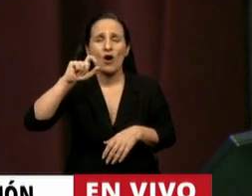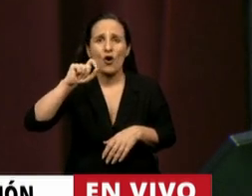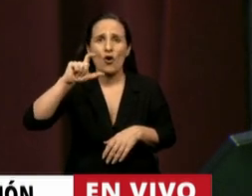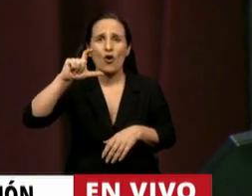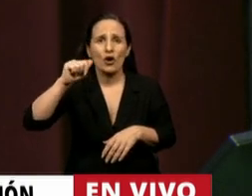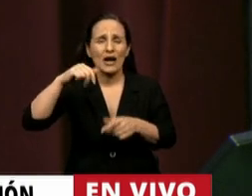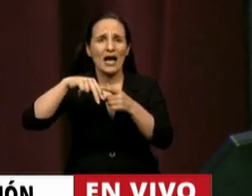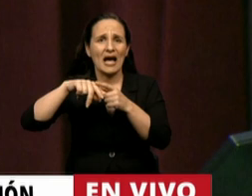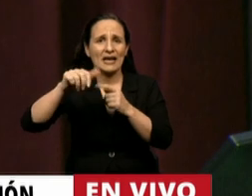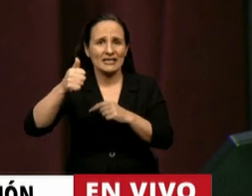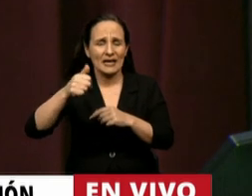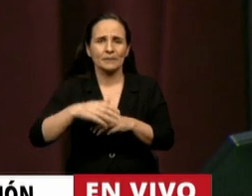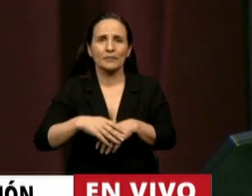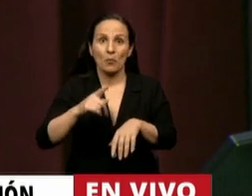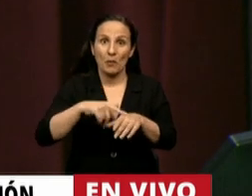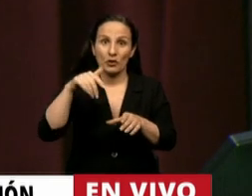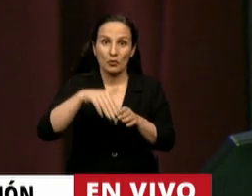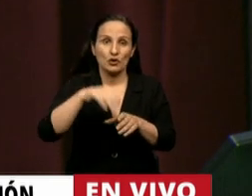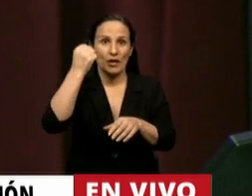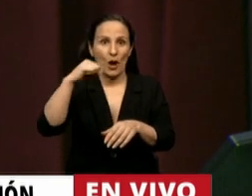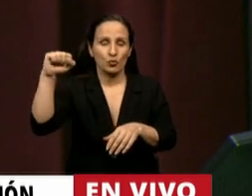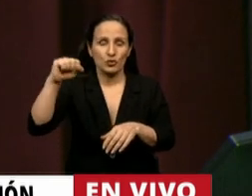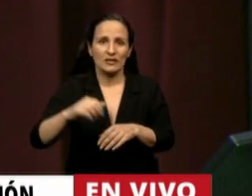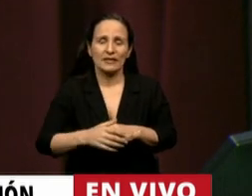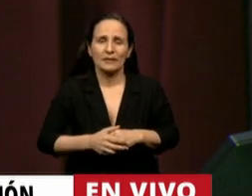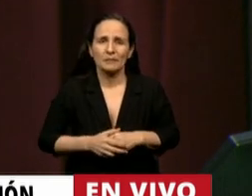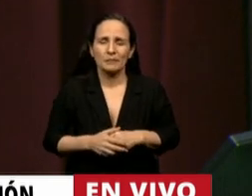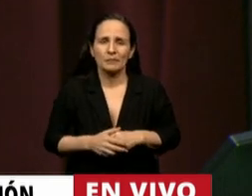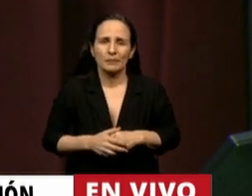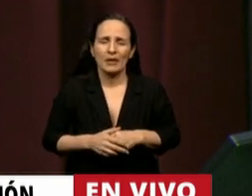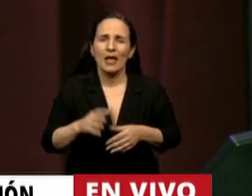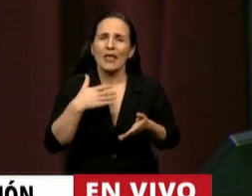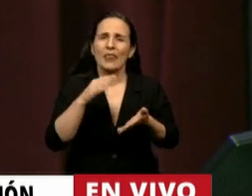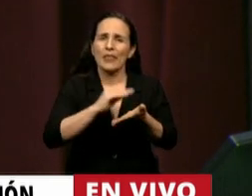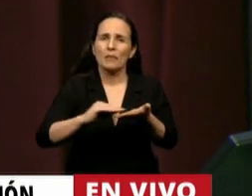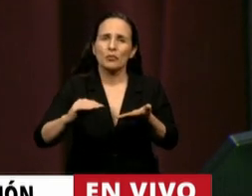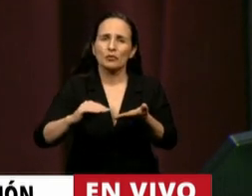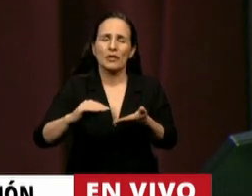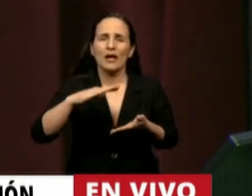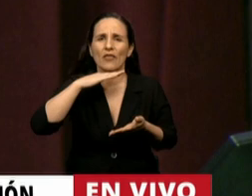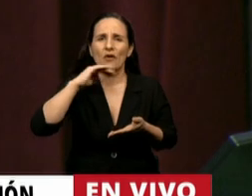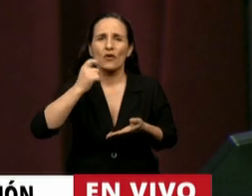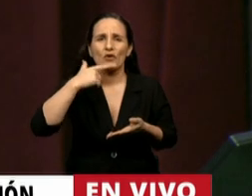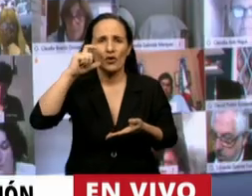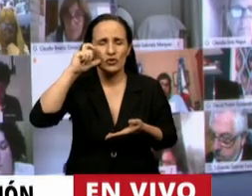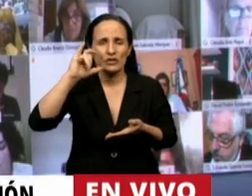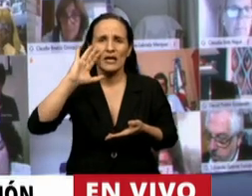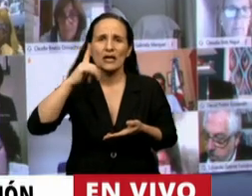ocaña ausente a la hora de votar diputado José Luis